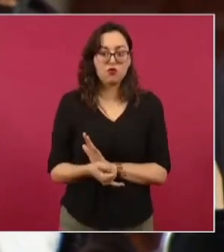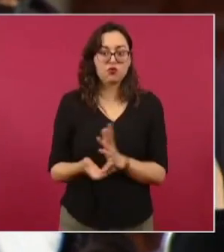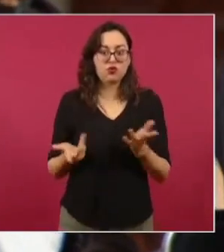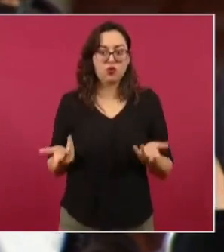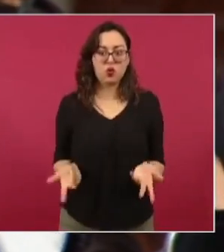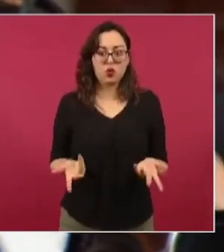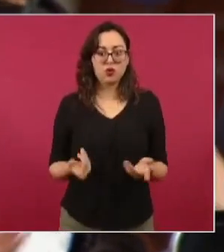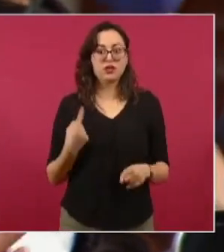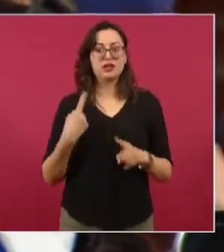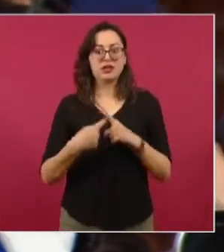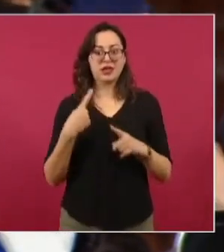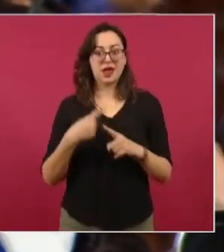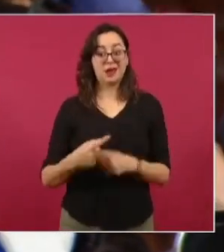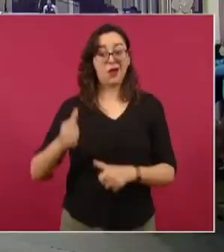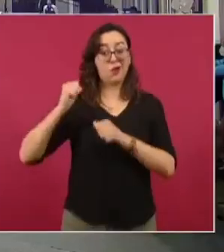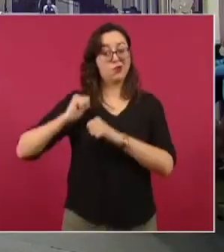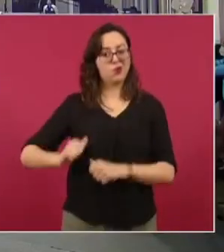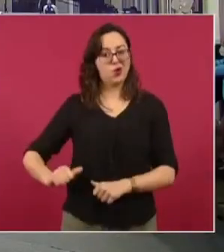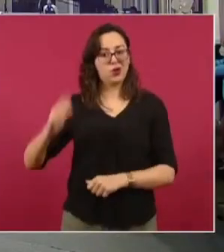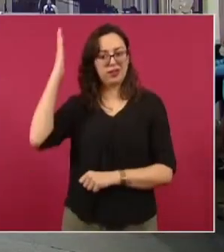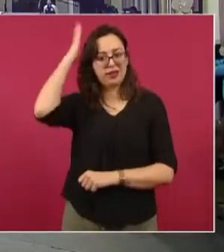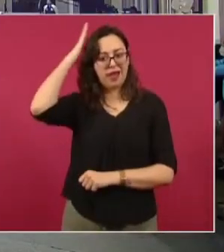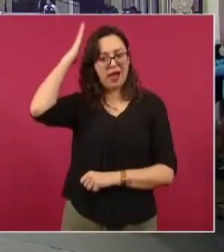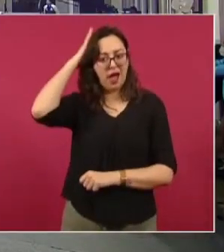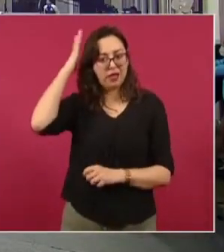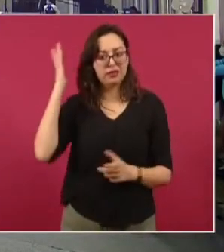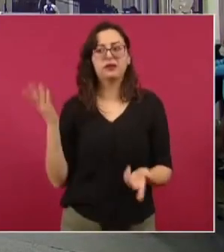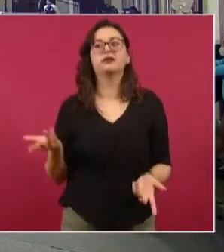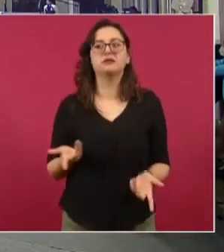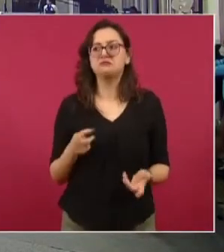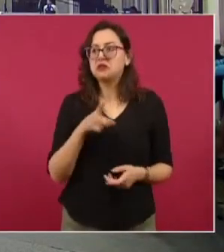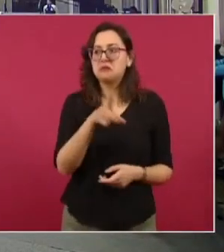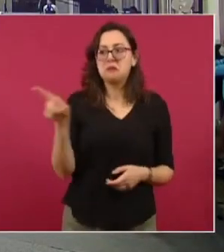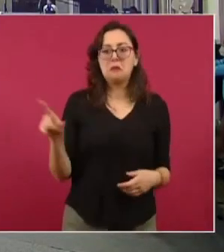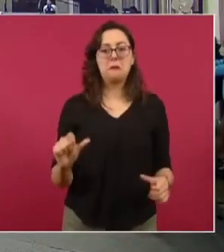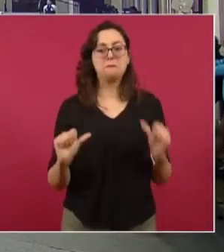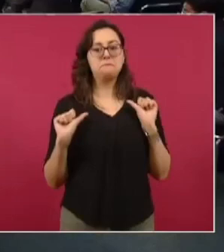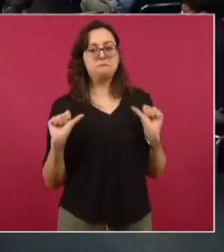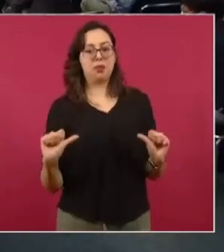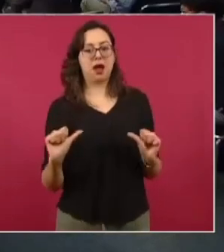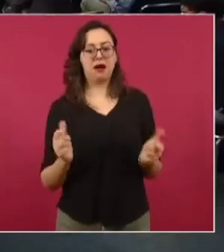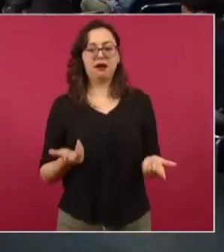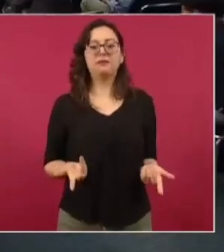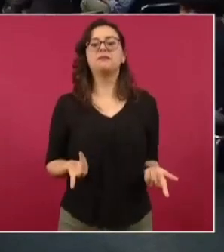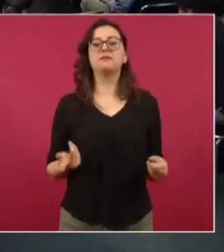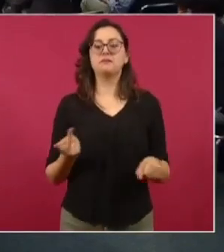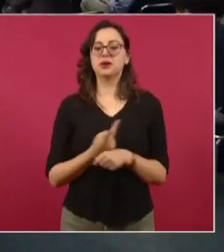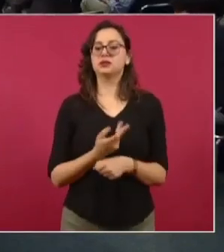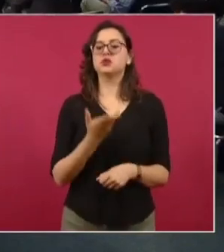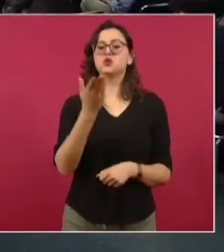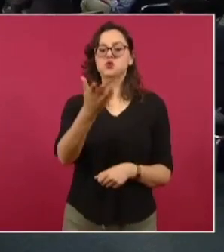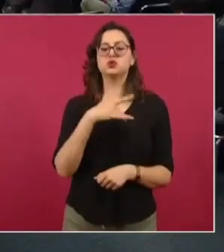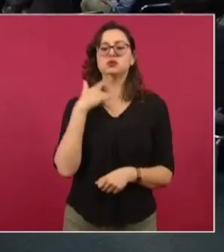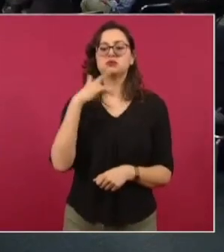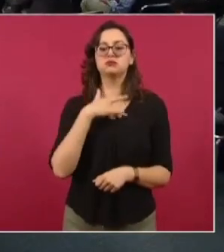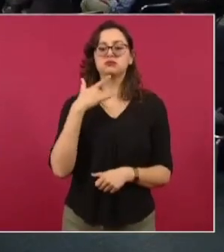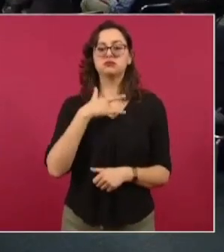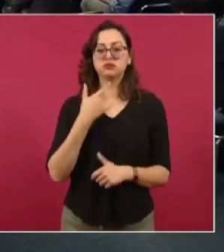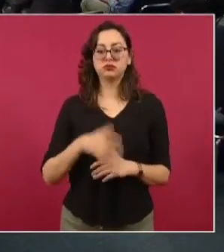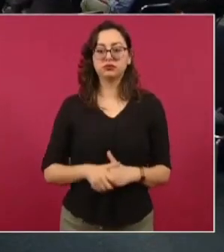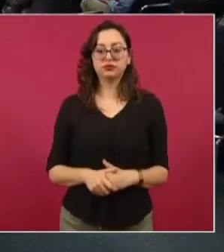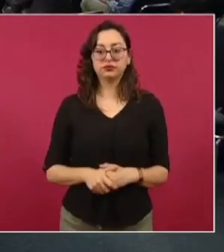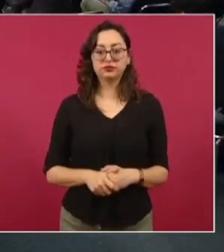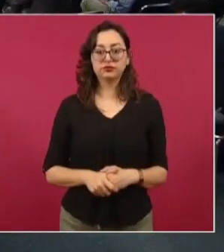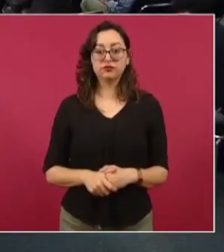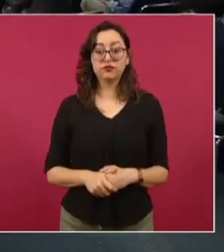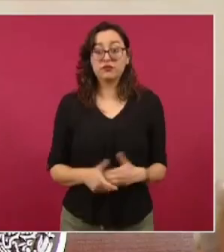contra los responsables o contra los que ellos creen que pudieran ser señalados ¿qué responde usted al respecto presidente? Pues que